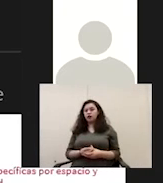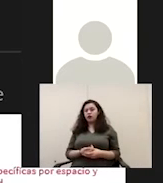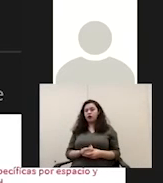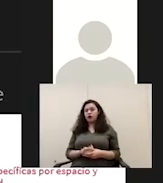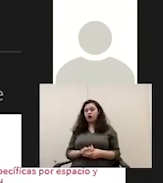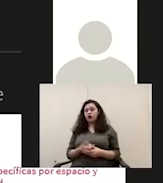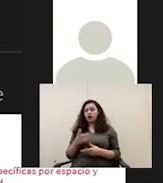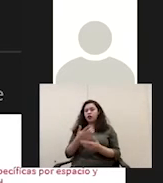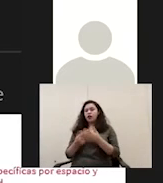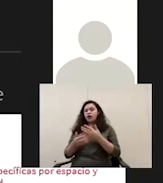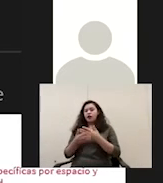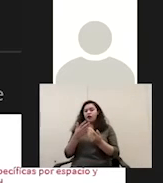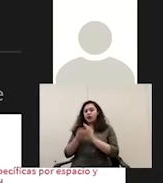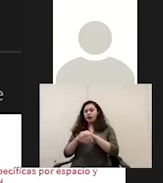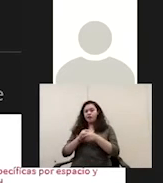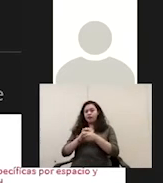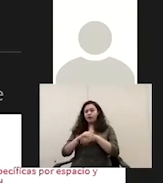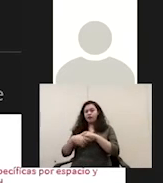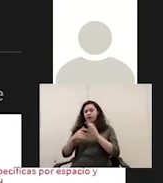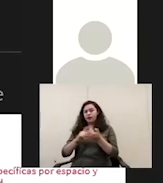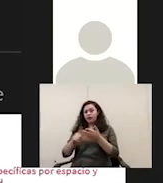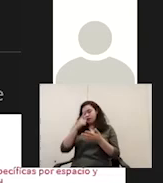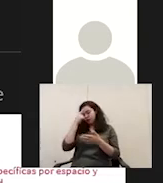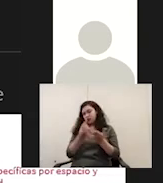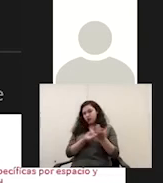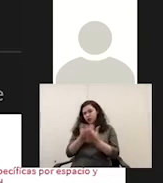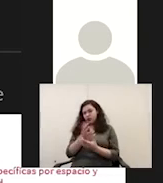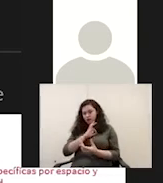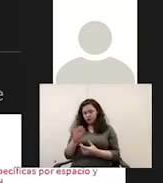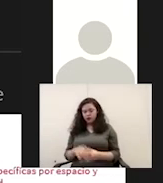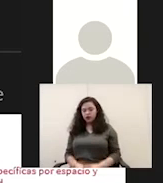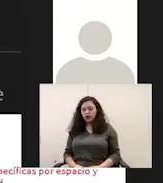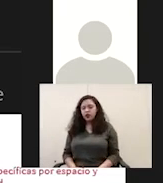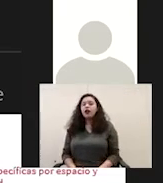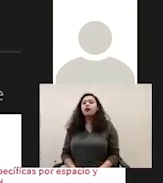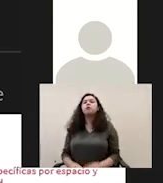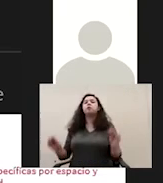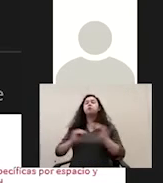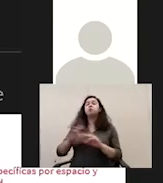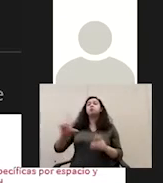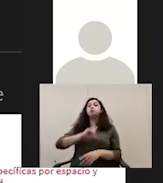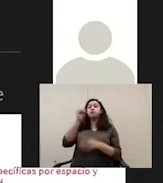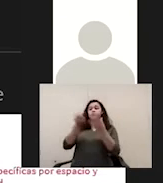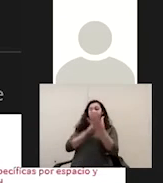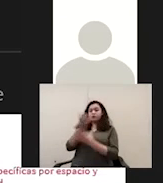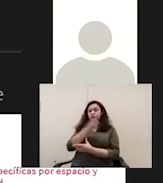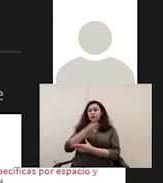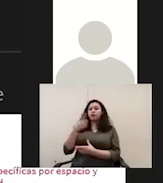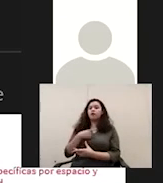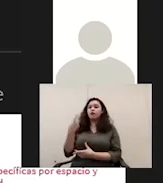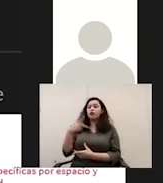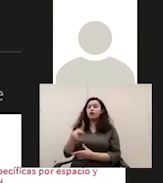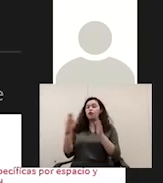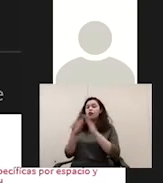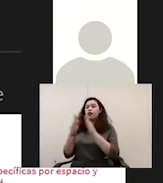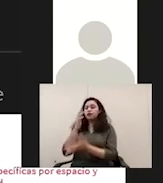las manos para que salgan. Obviamente después de salir de ahí se tienen que retirar a su domicilio,